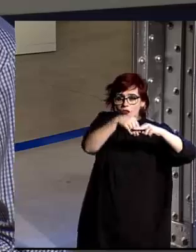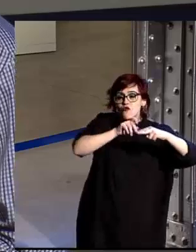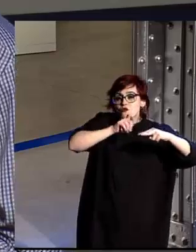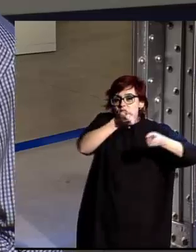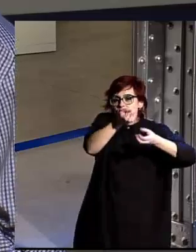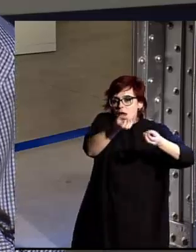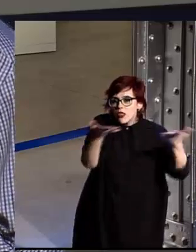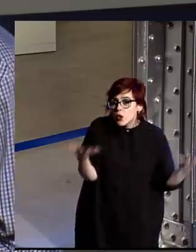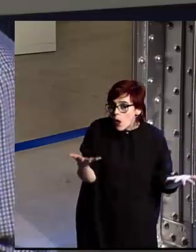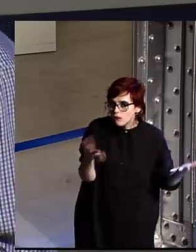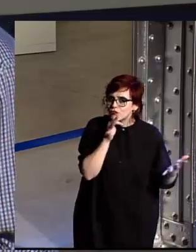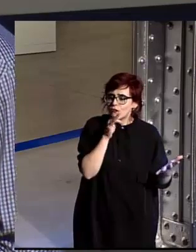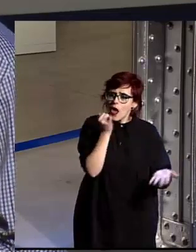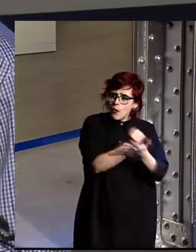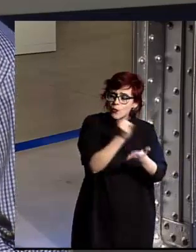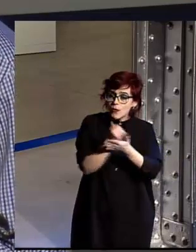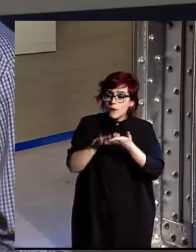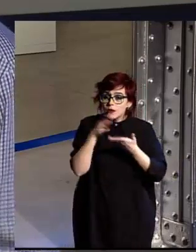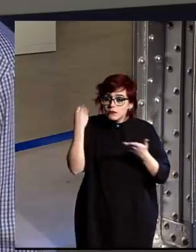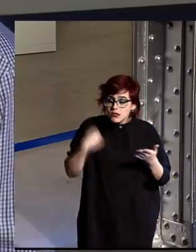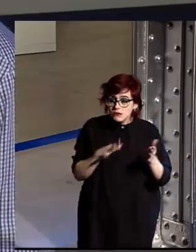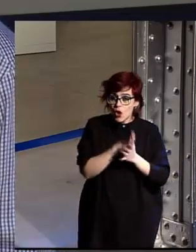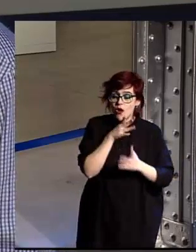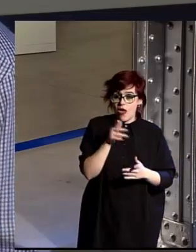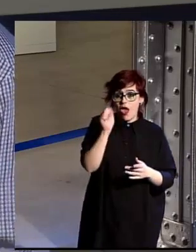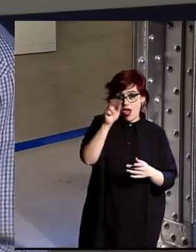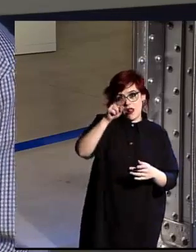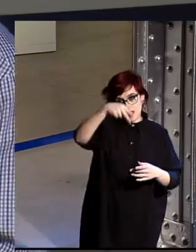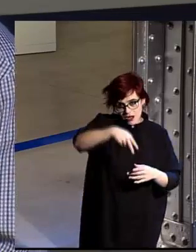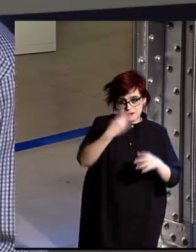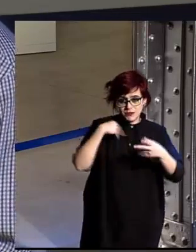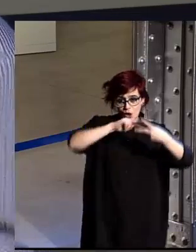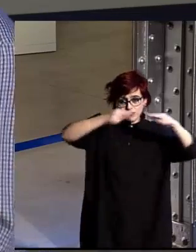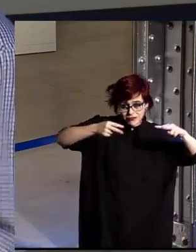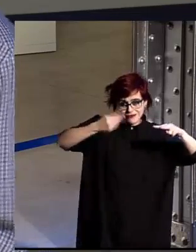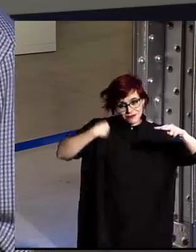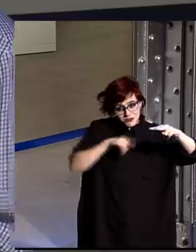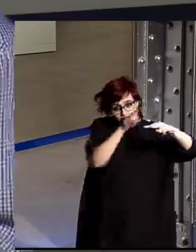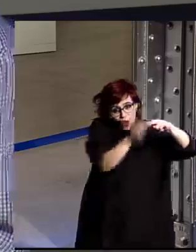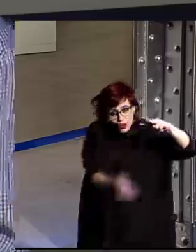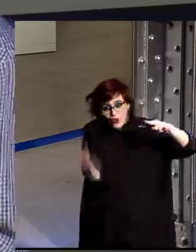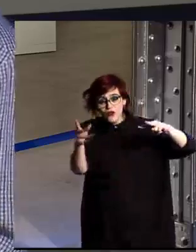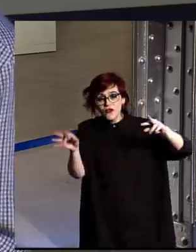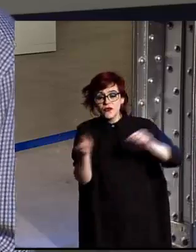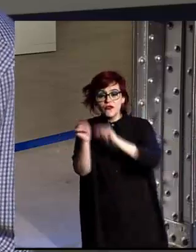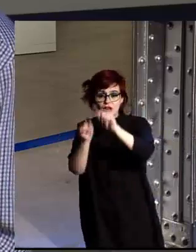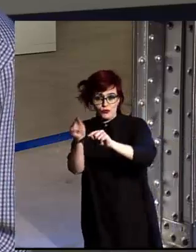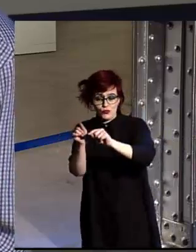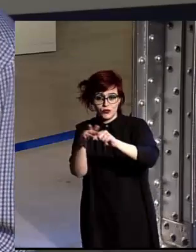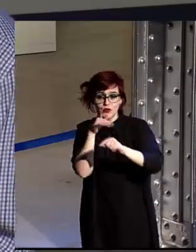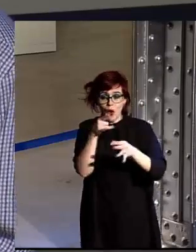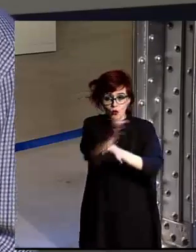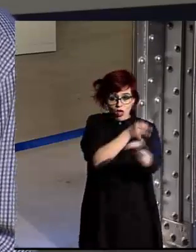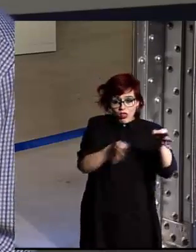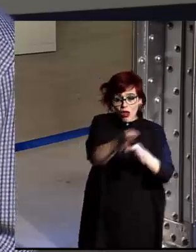es donde aparecieron los primeros virus RNA. Virus con genoma de RNA que eran parásitos salidos de una